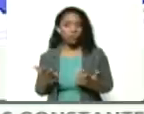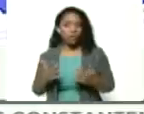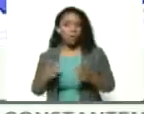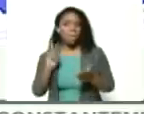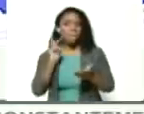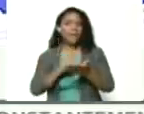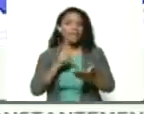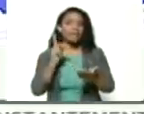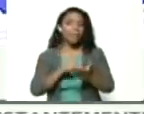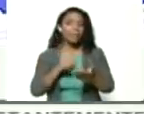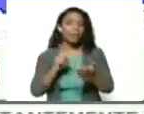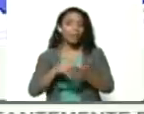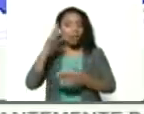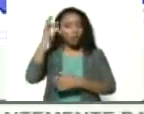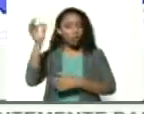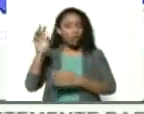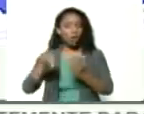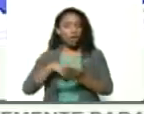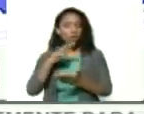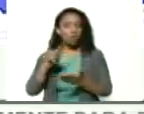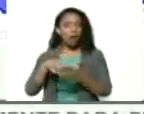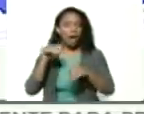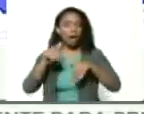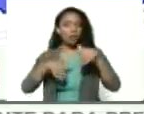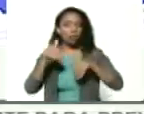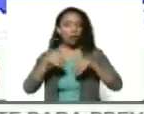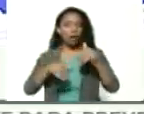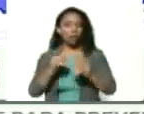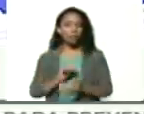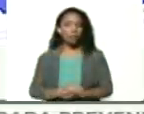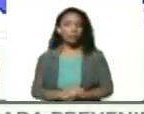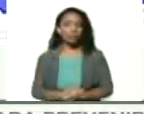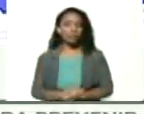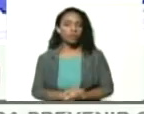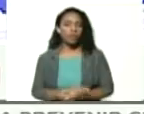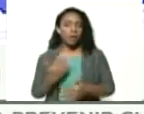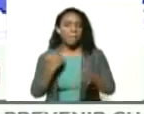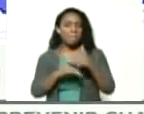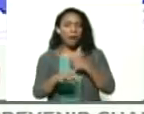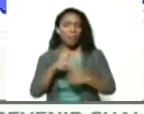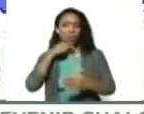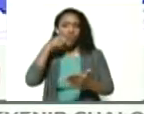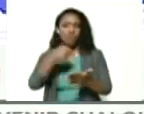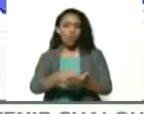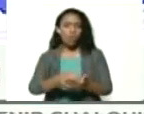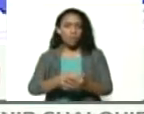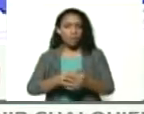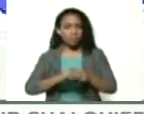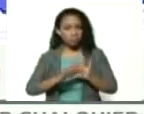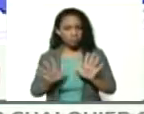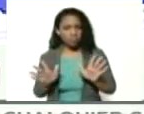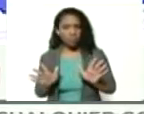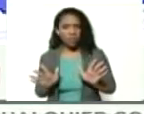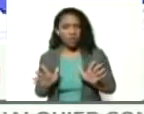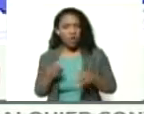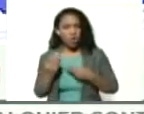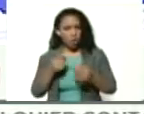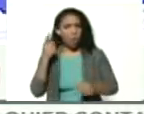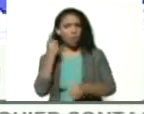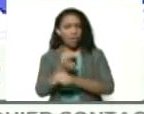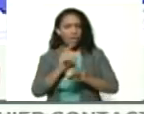postulación del Consejo Nacional Electoral. Vamos al nombramiento, pues, como debe